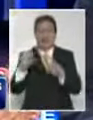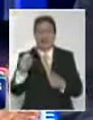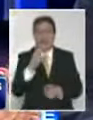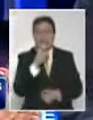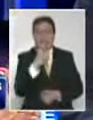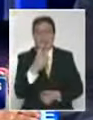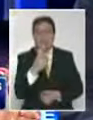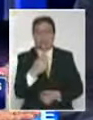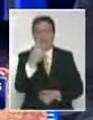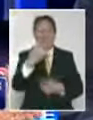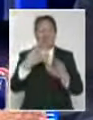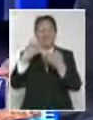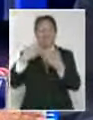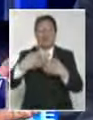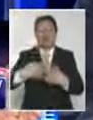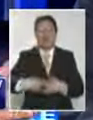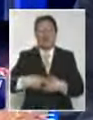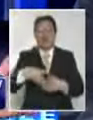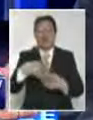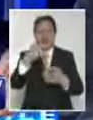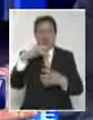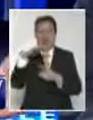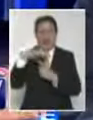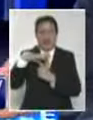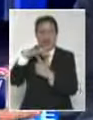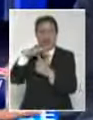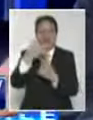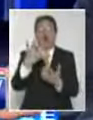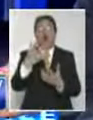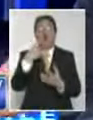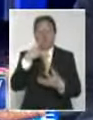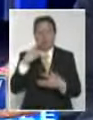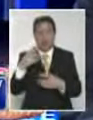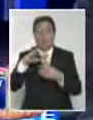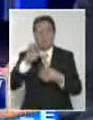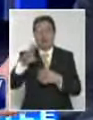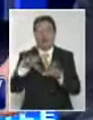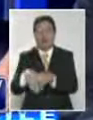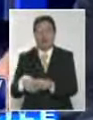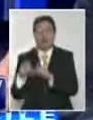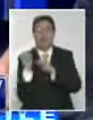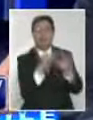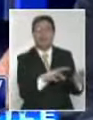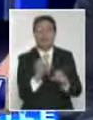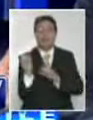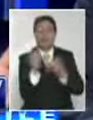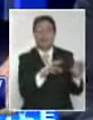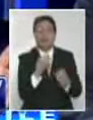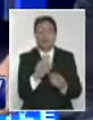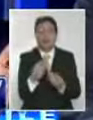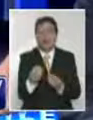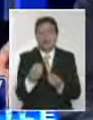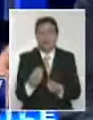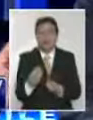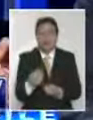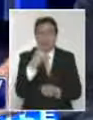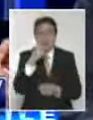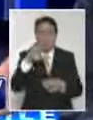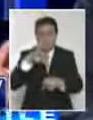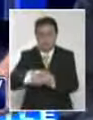de los mecánicos de los helicópteros donde contaba cómo tiraban a la gente al mar. ¿Ah? Cómo tiraban a los